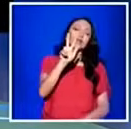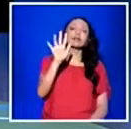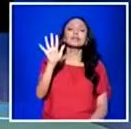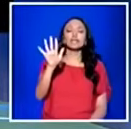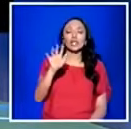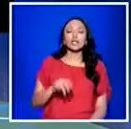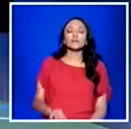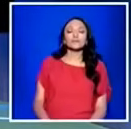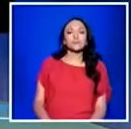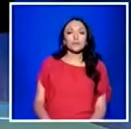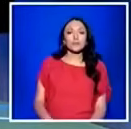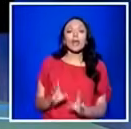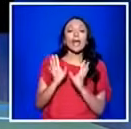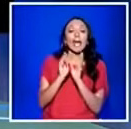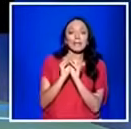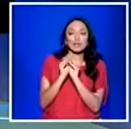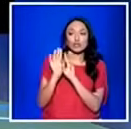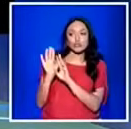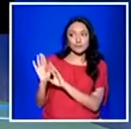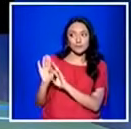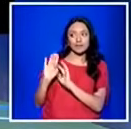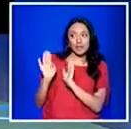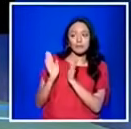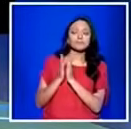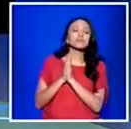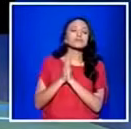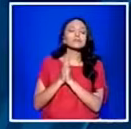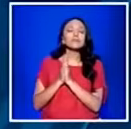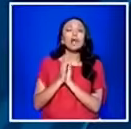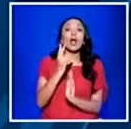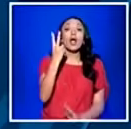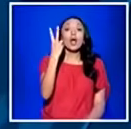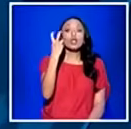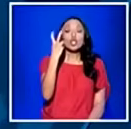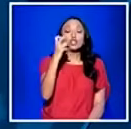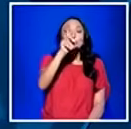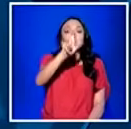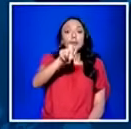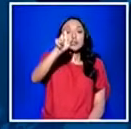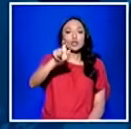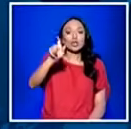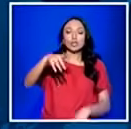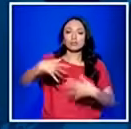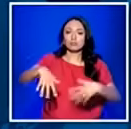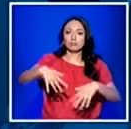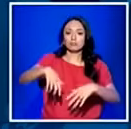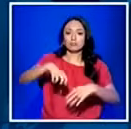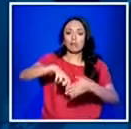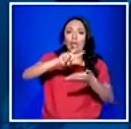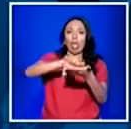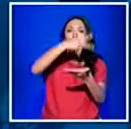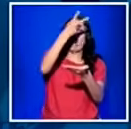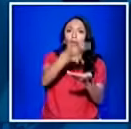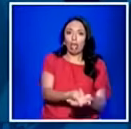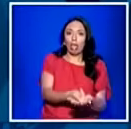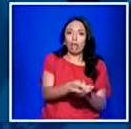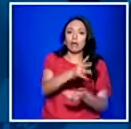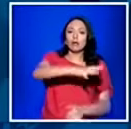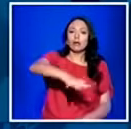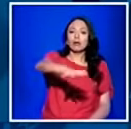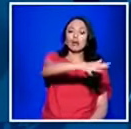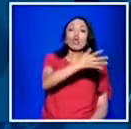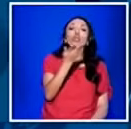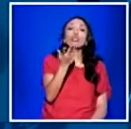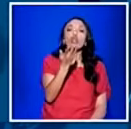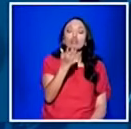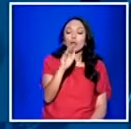7:35. Y hablando de eventos, 12 personas resultaron heridas al caer desde unas gradas de un circo ubicado en la parroquia de